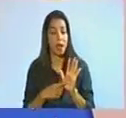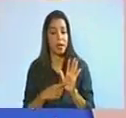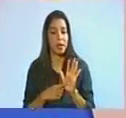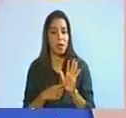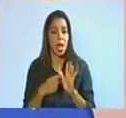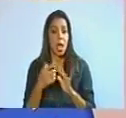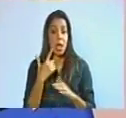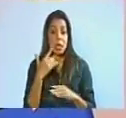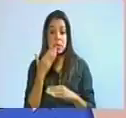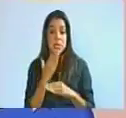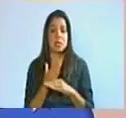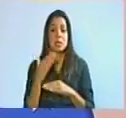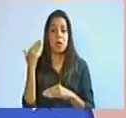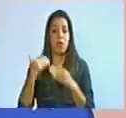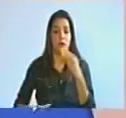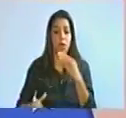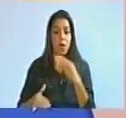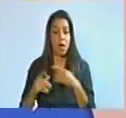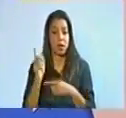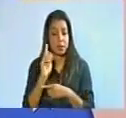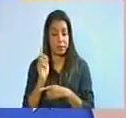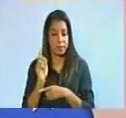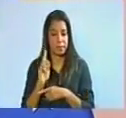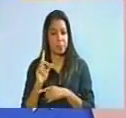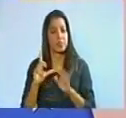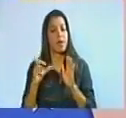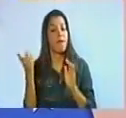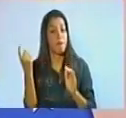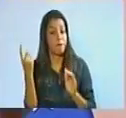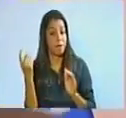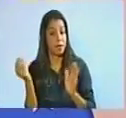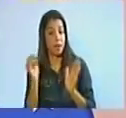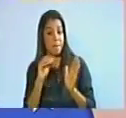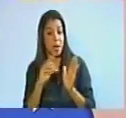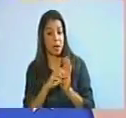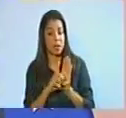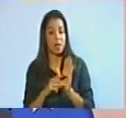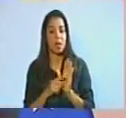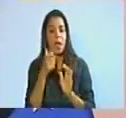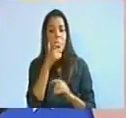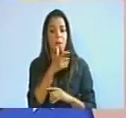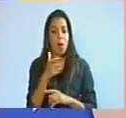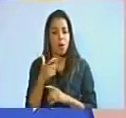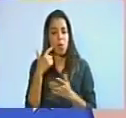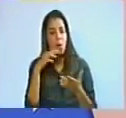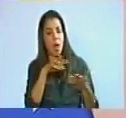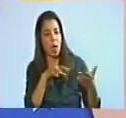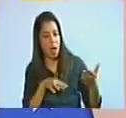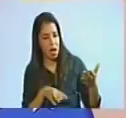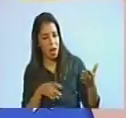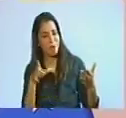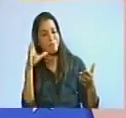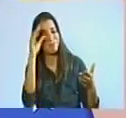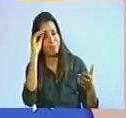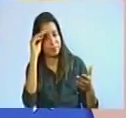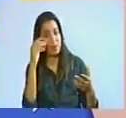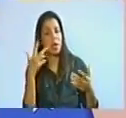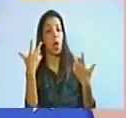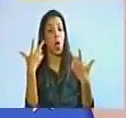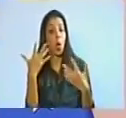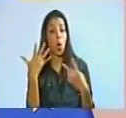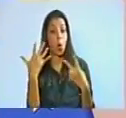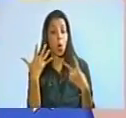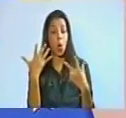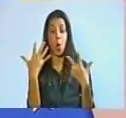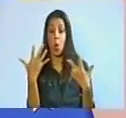mocha. Esta ley le va a faltar la otra parte de complementariedad. Y que nuestro pueblo sepa que necesitamos aprobar las 8 leyes que